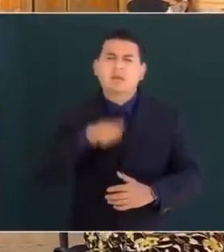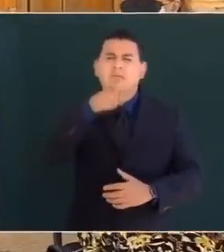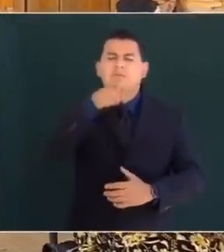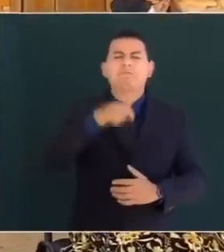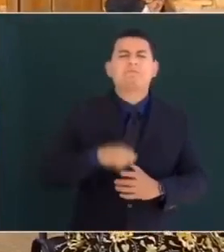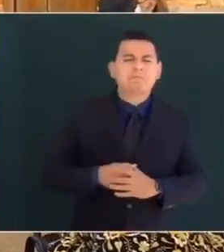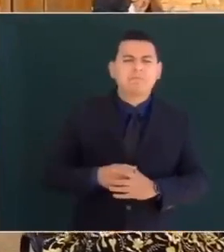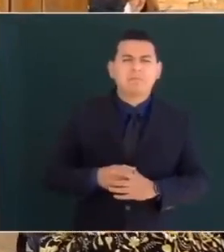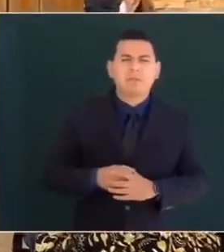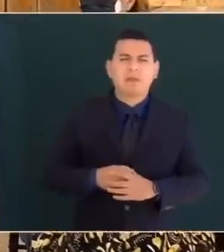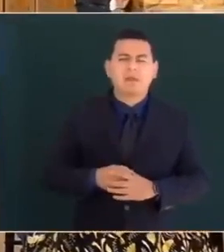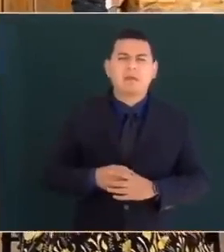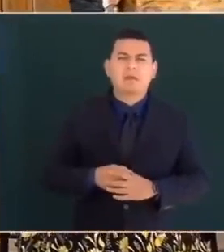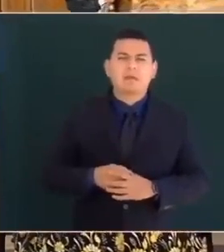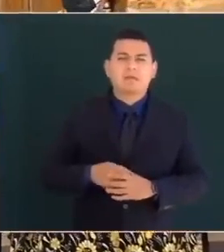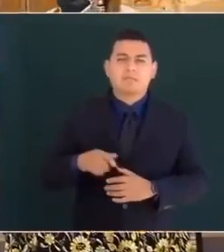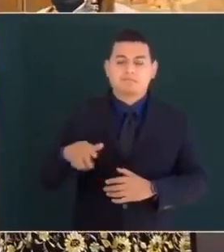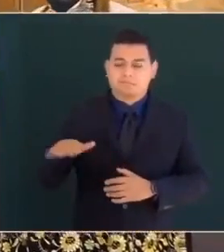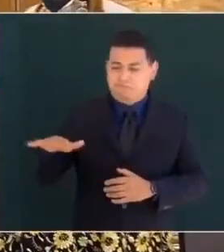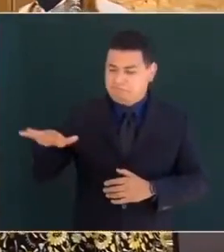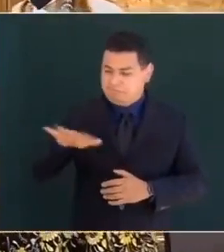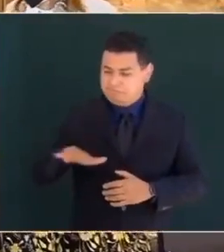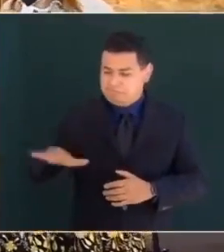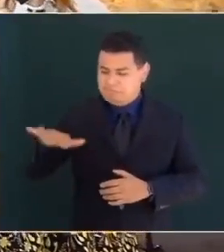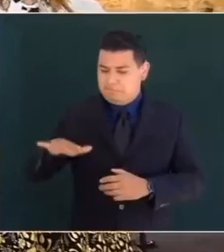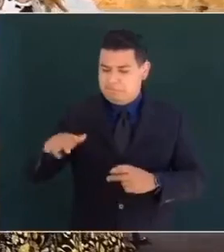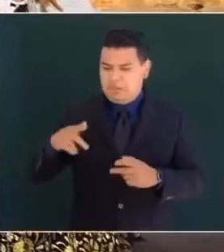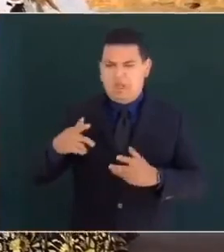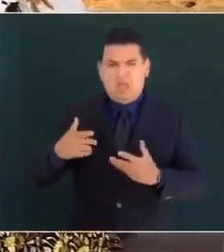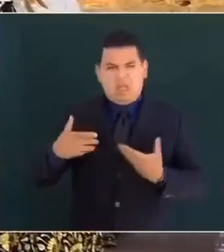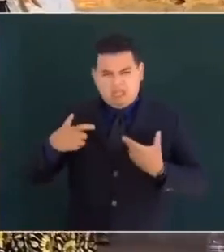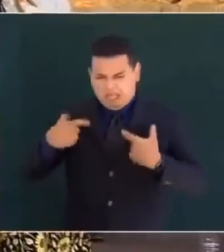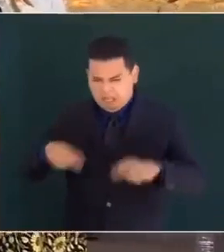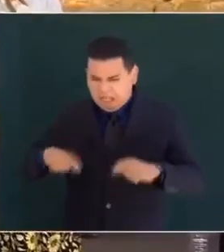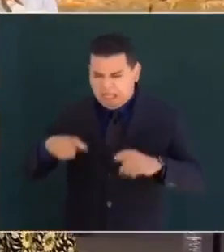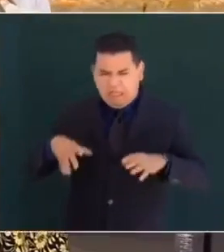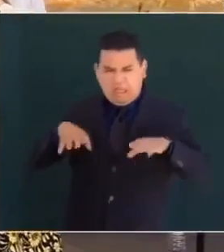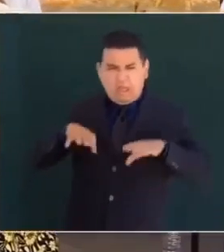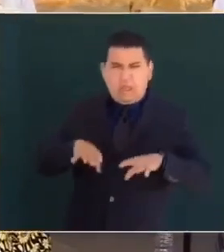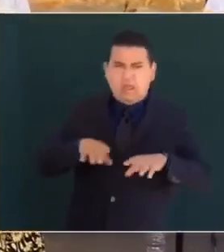en almacén logrado por avaricia y robo.